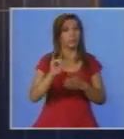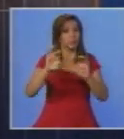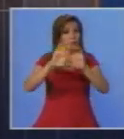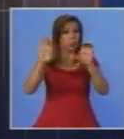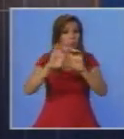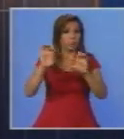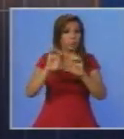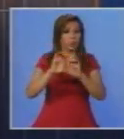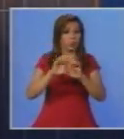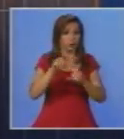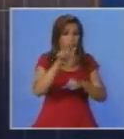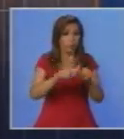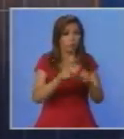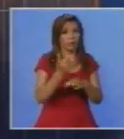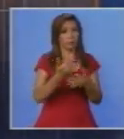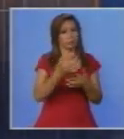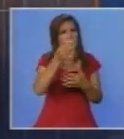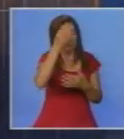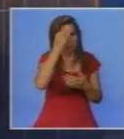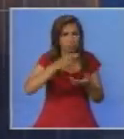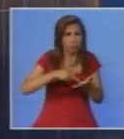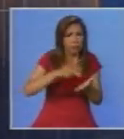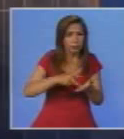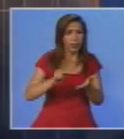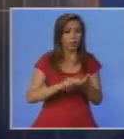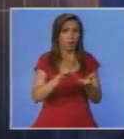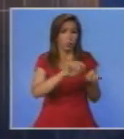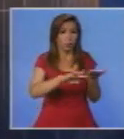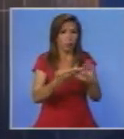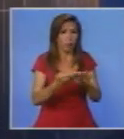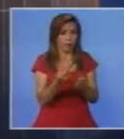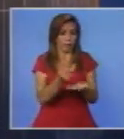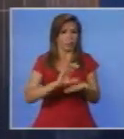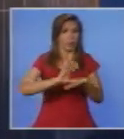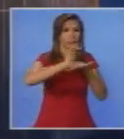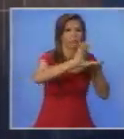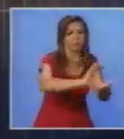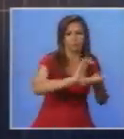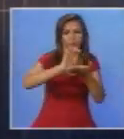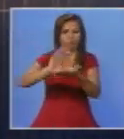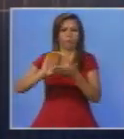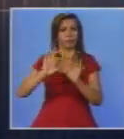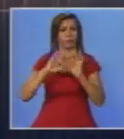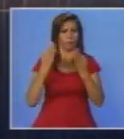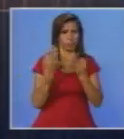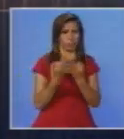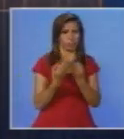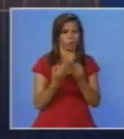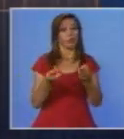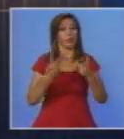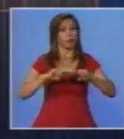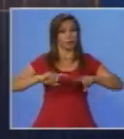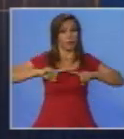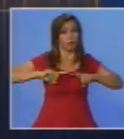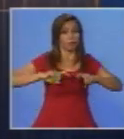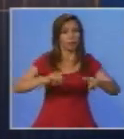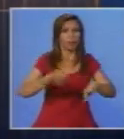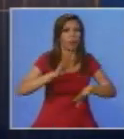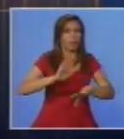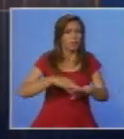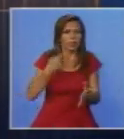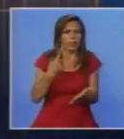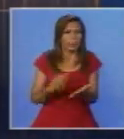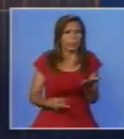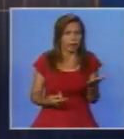los gastos médicos de los heridos e indemnizará a las familias de los fallecidos. y se encuentra en proceso de investigación, la razón por la